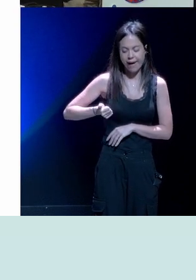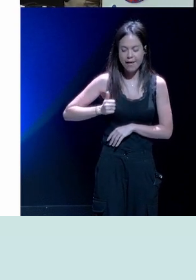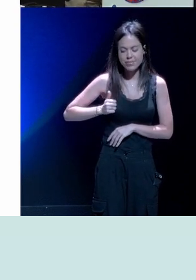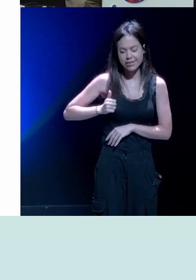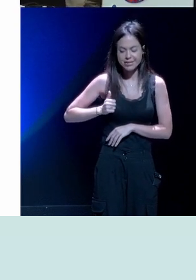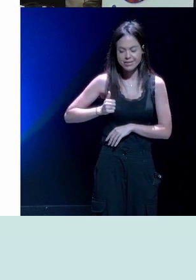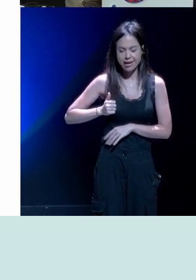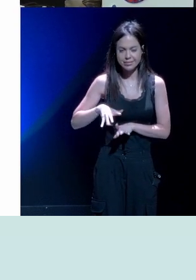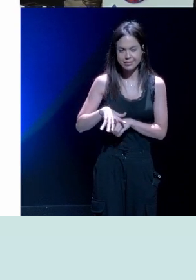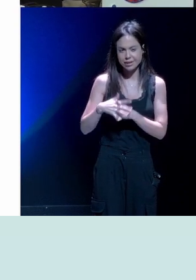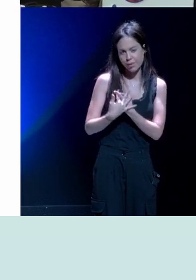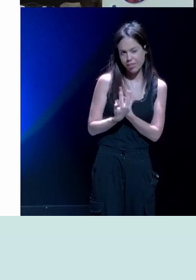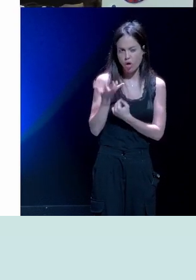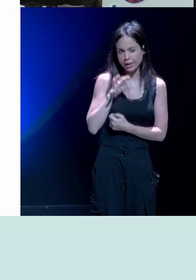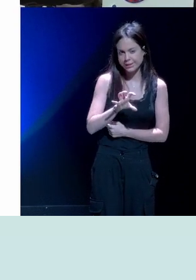existente. Entonces,